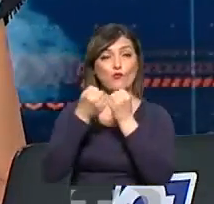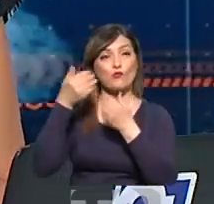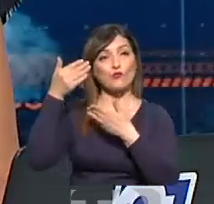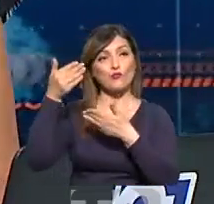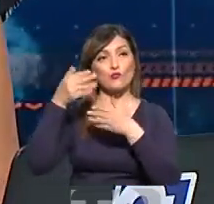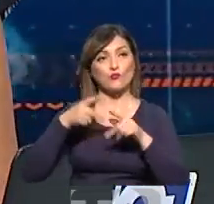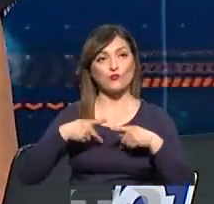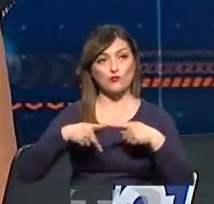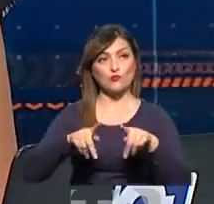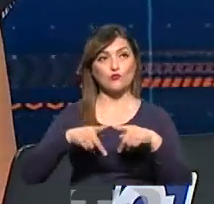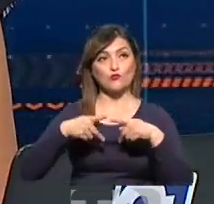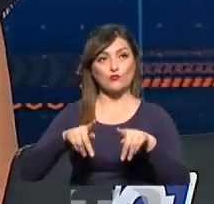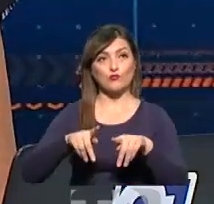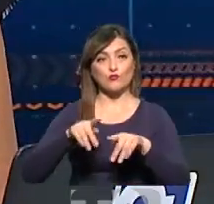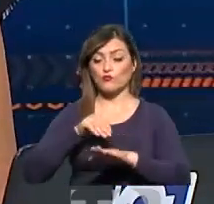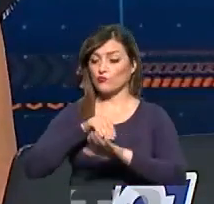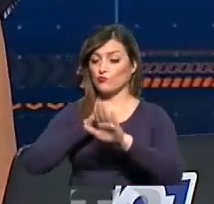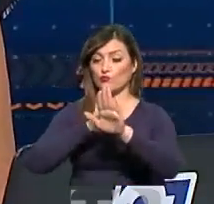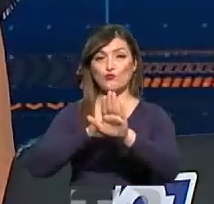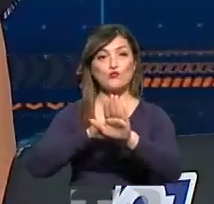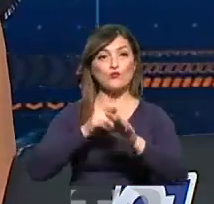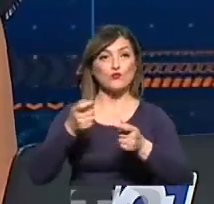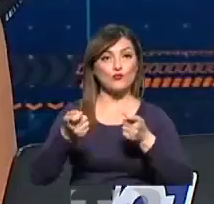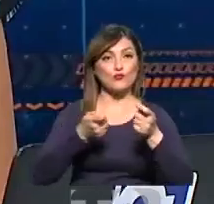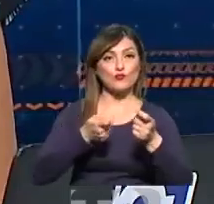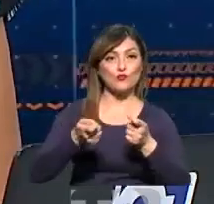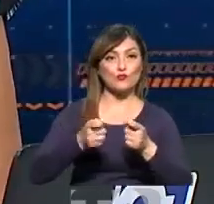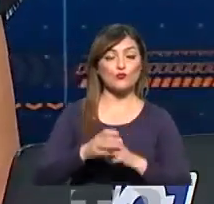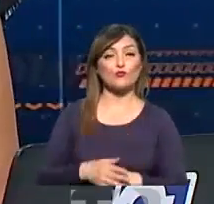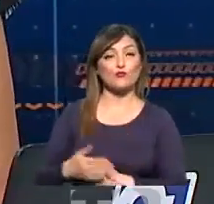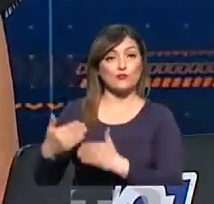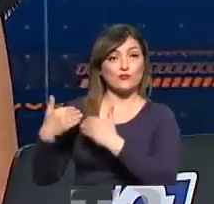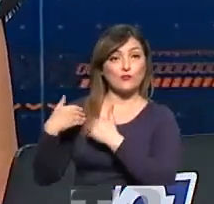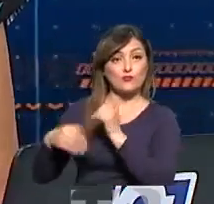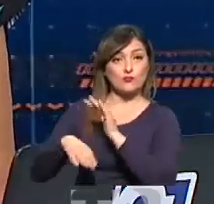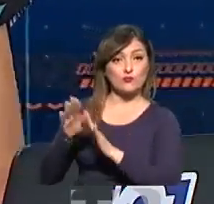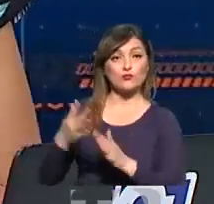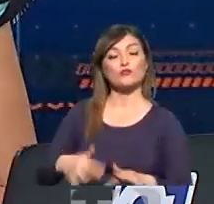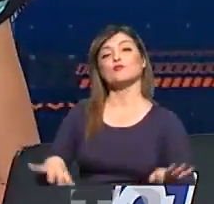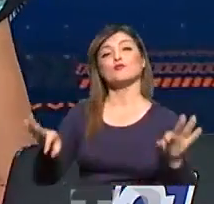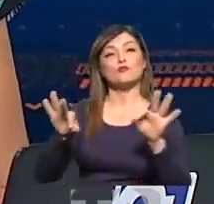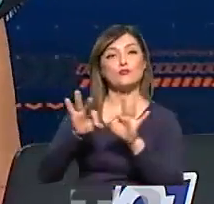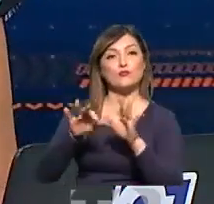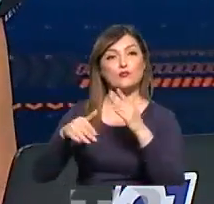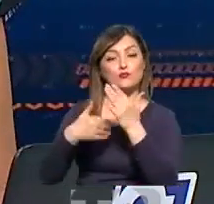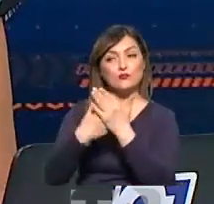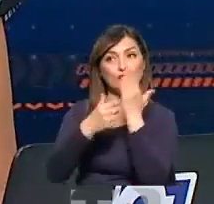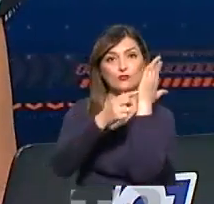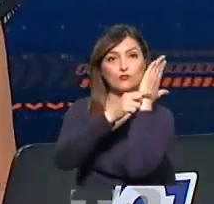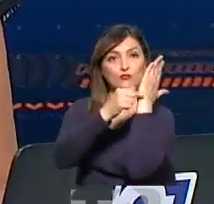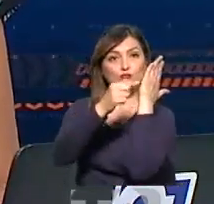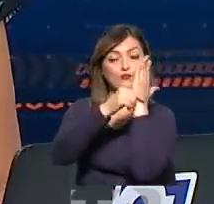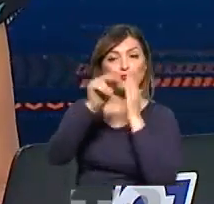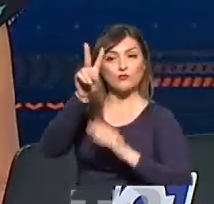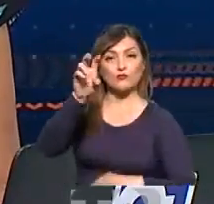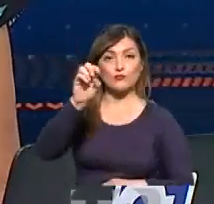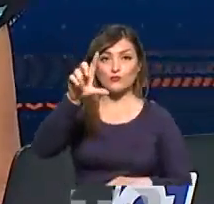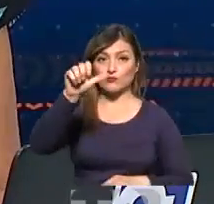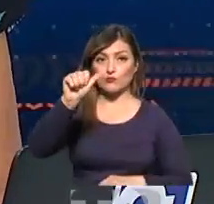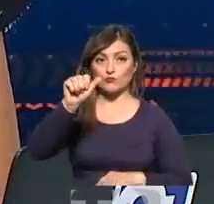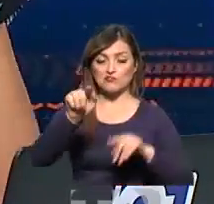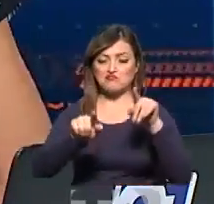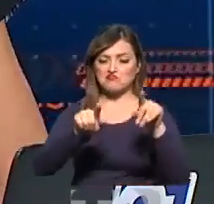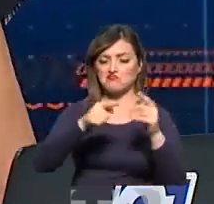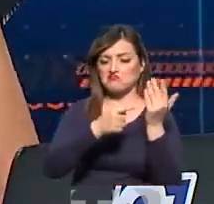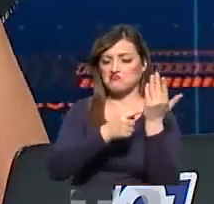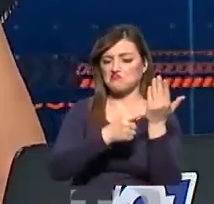que permitan garantizar la gobernabilidad será una de las tareas más importantes de la nueva ministra Alexandra Vela, según algunos